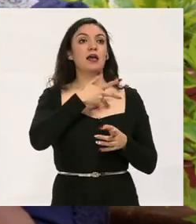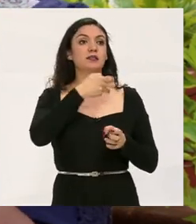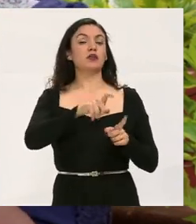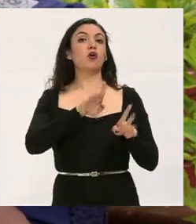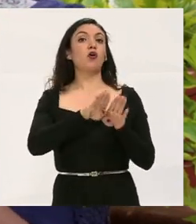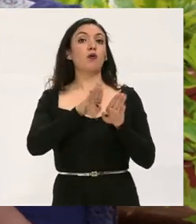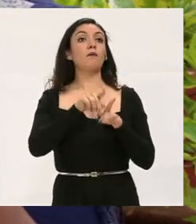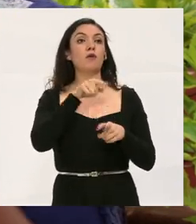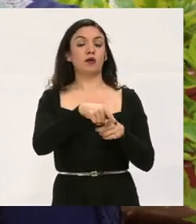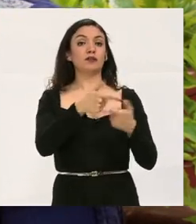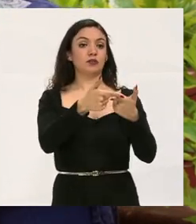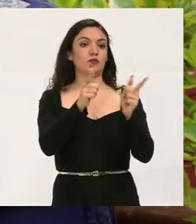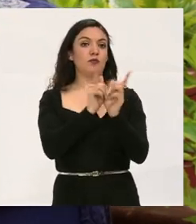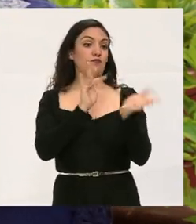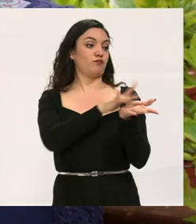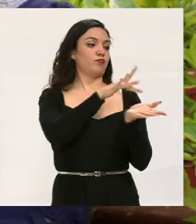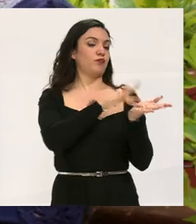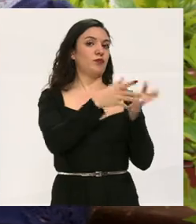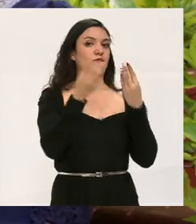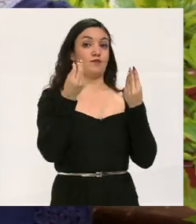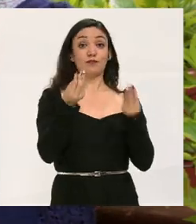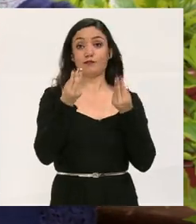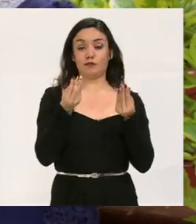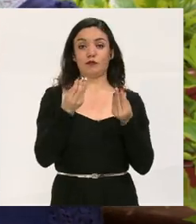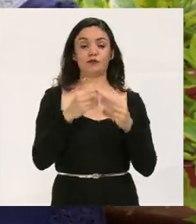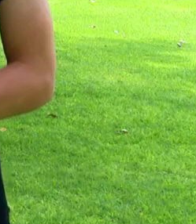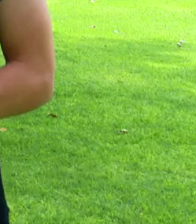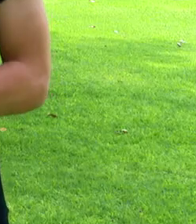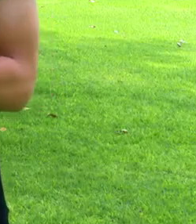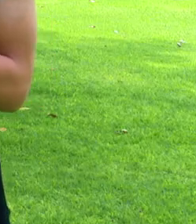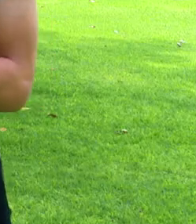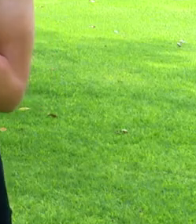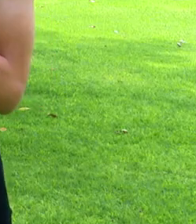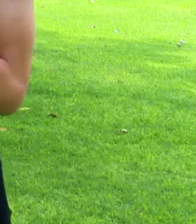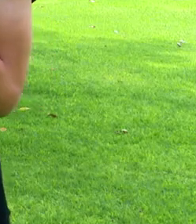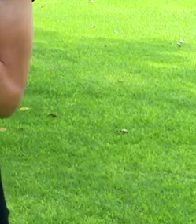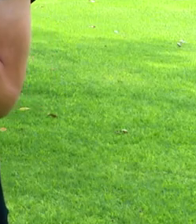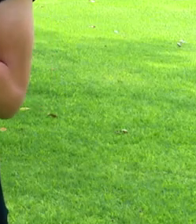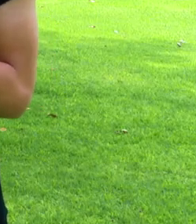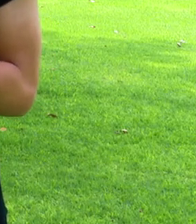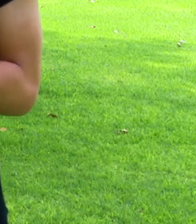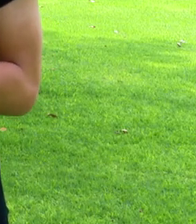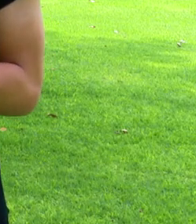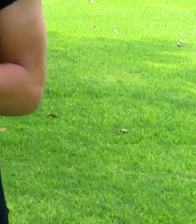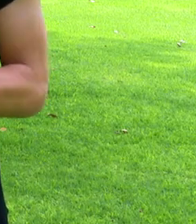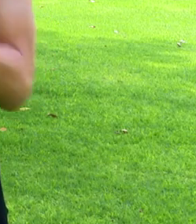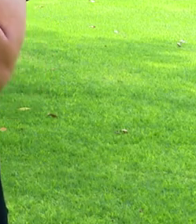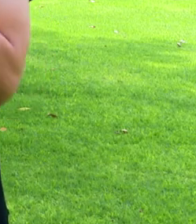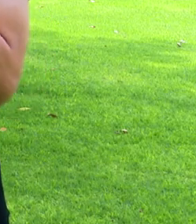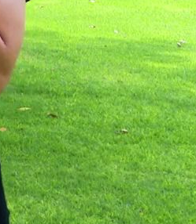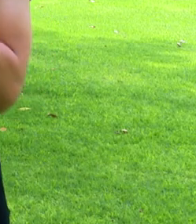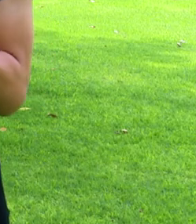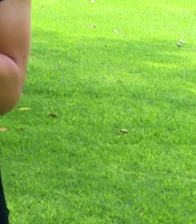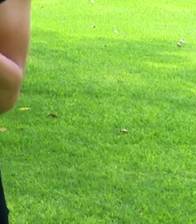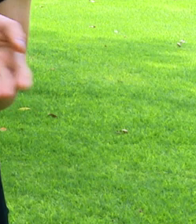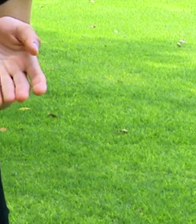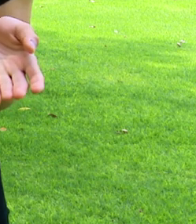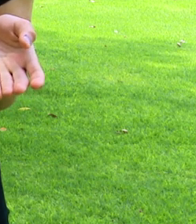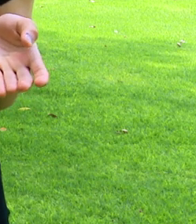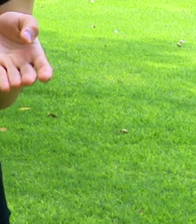Y ahí es que, bueno, pues, ese grupo, pues, le apoya mucho. En la primaria, pues, la verdad es que no tuve ni intérprete.